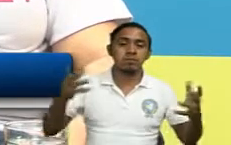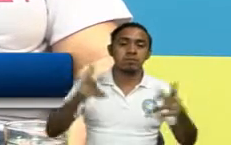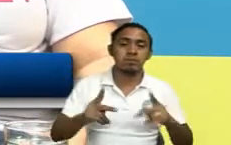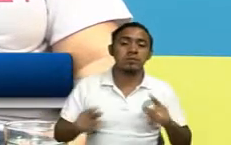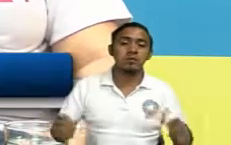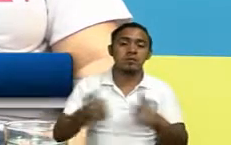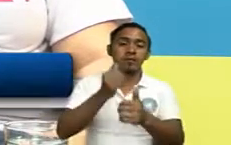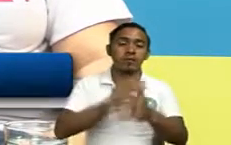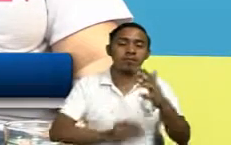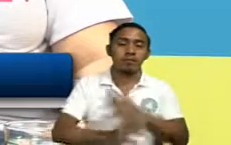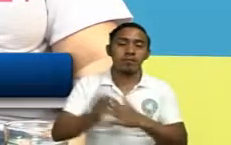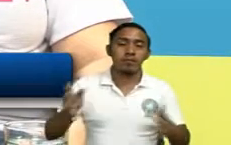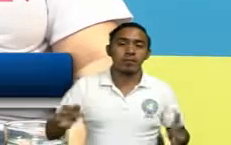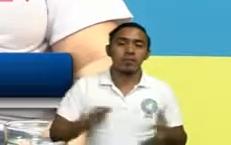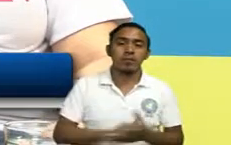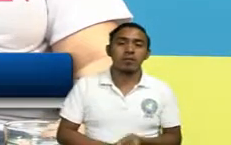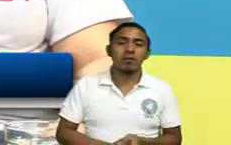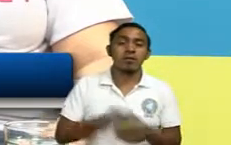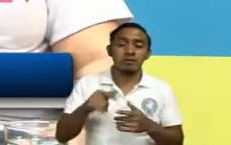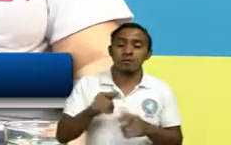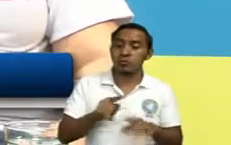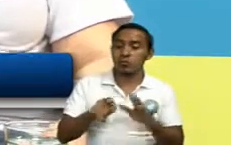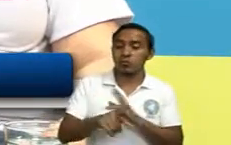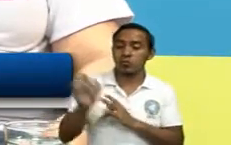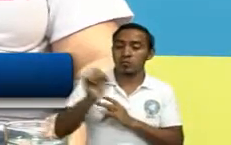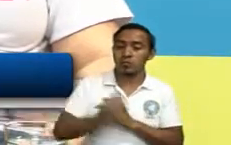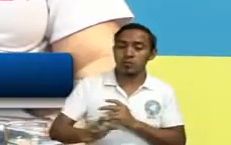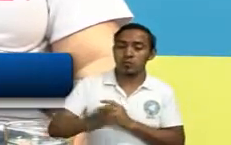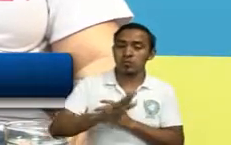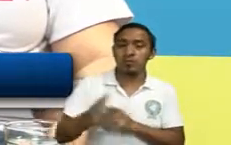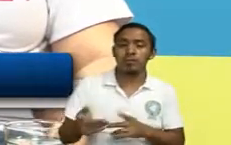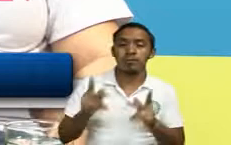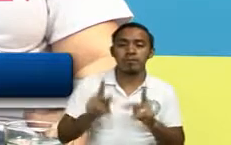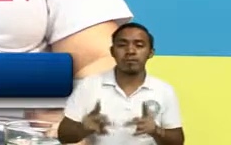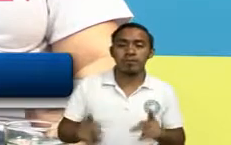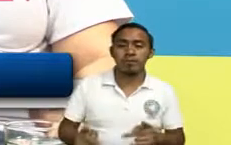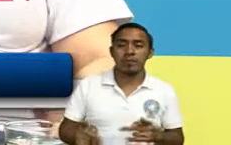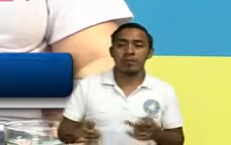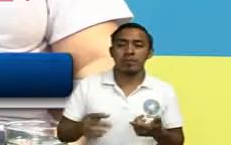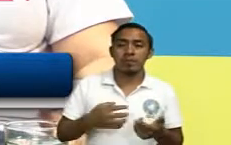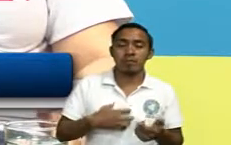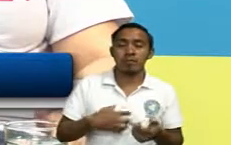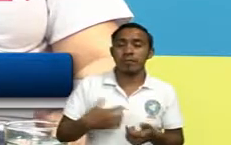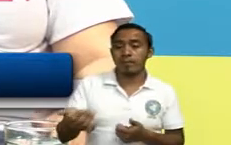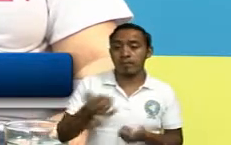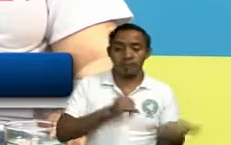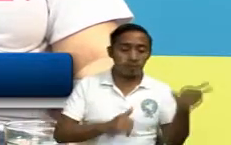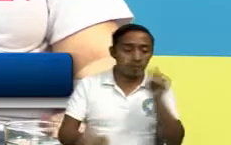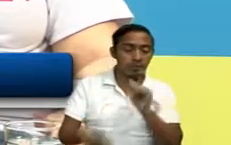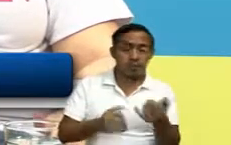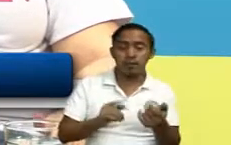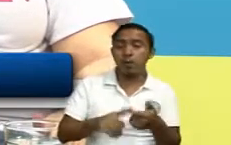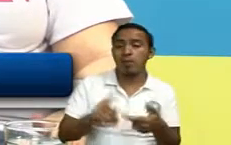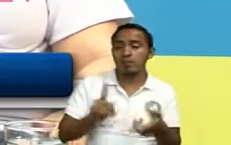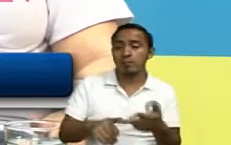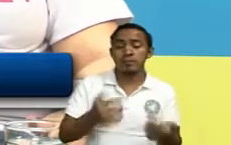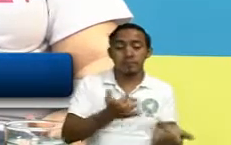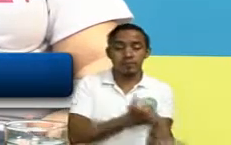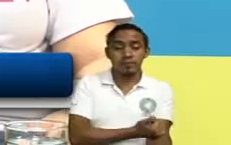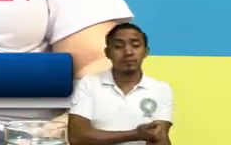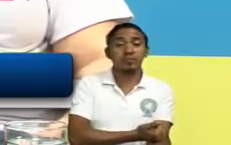con discapacidad psicosocial, tenemos las personas con el consumo de alcohol, de drogas,